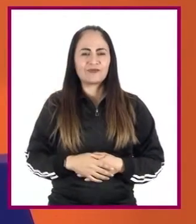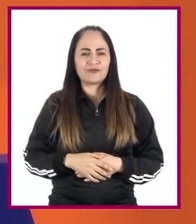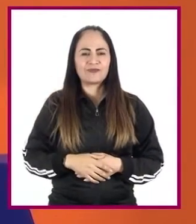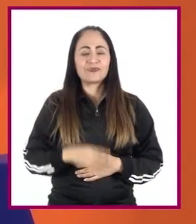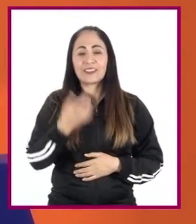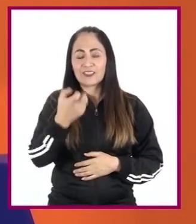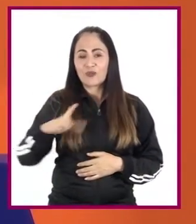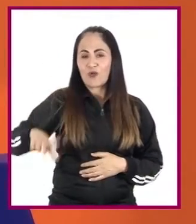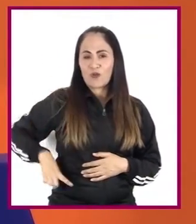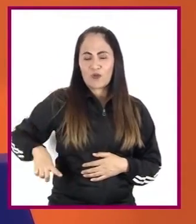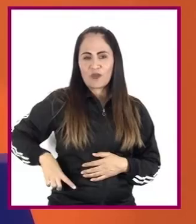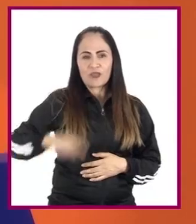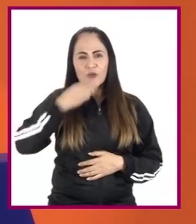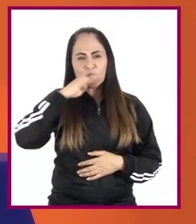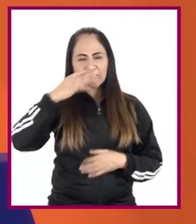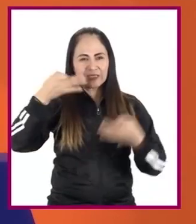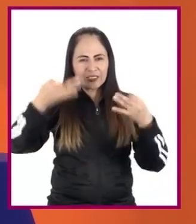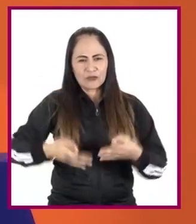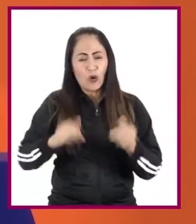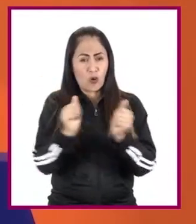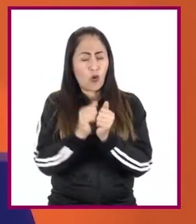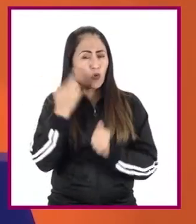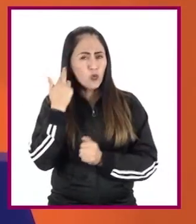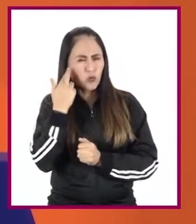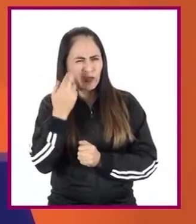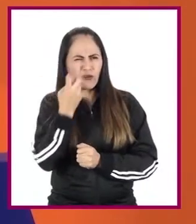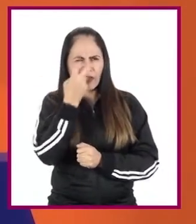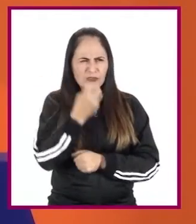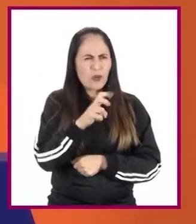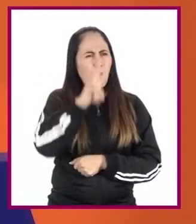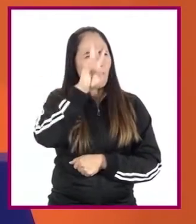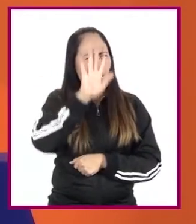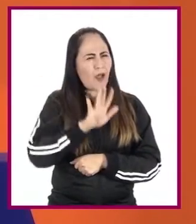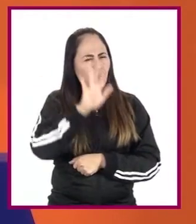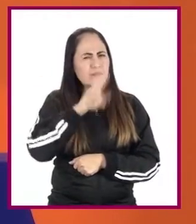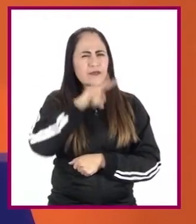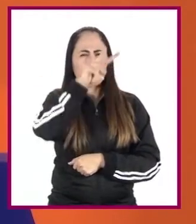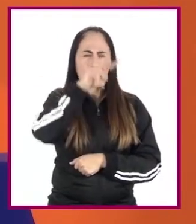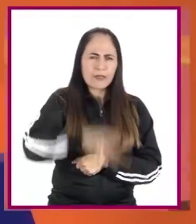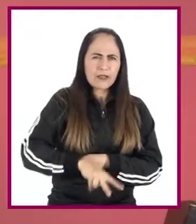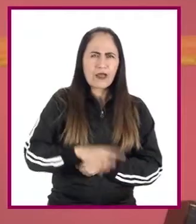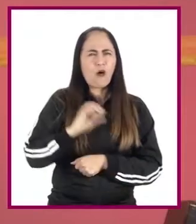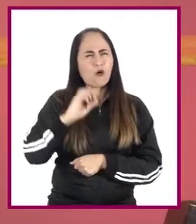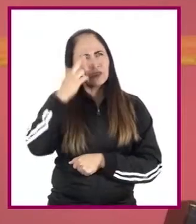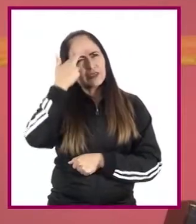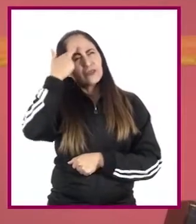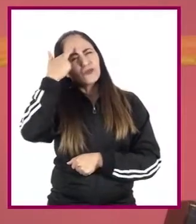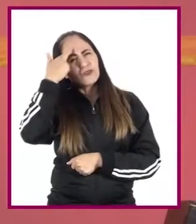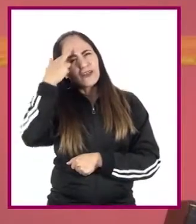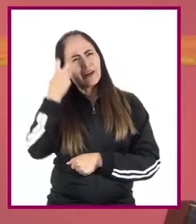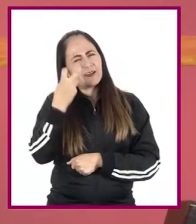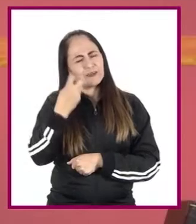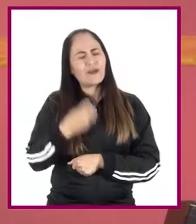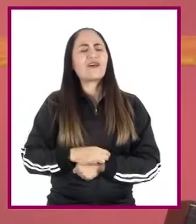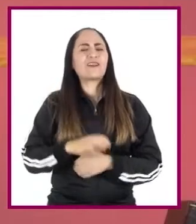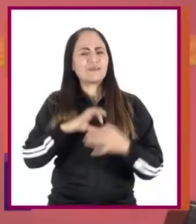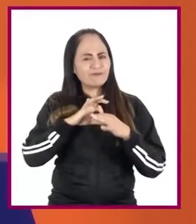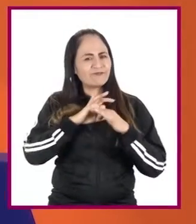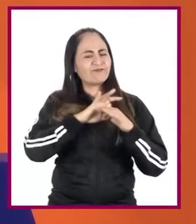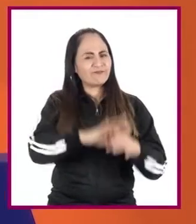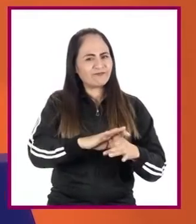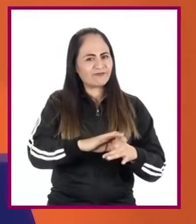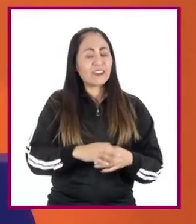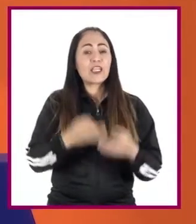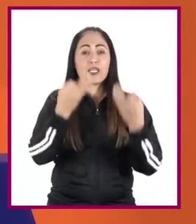sea verosímil, a que nos suene familiar y nos identifiquemos con lo que escuchamos. Por ello creo que es de suma